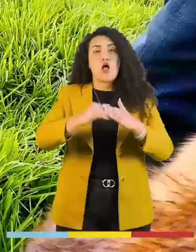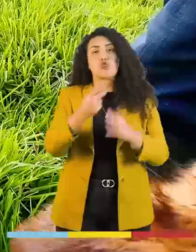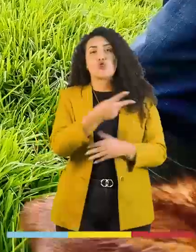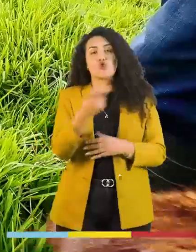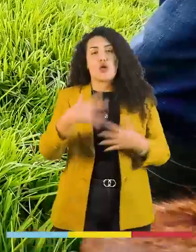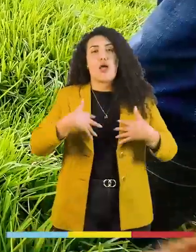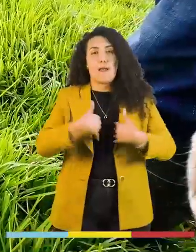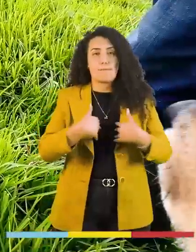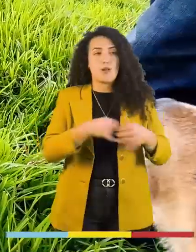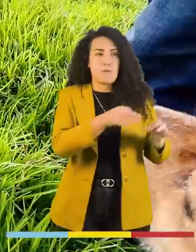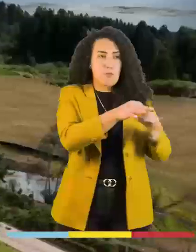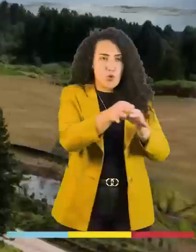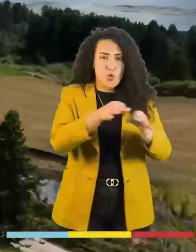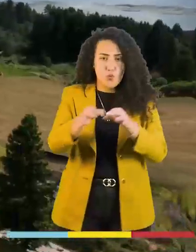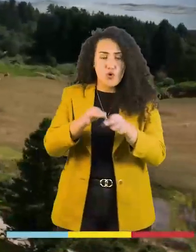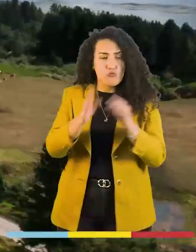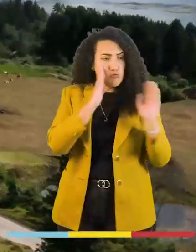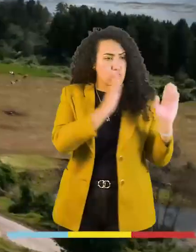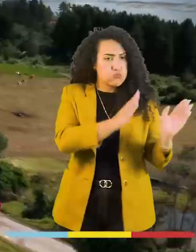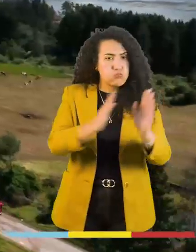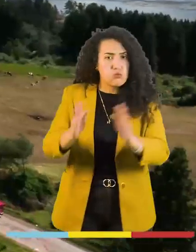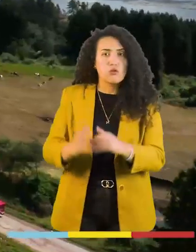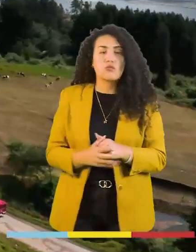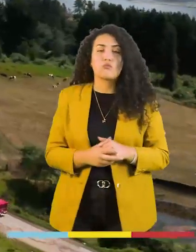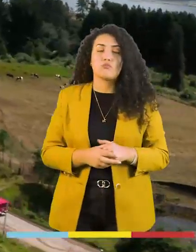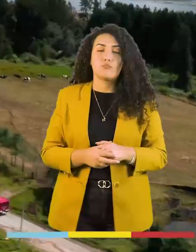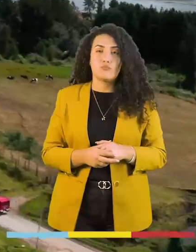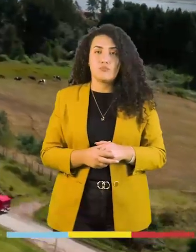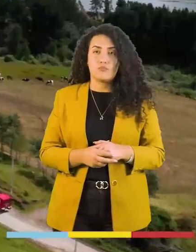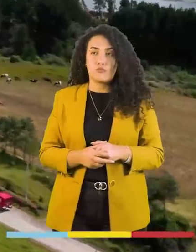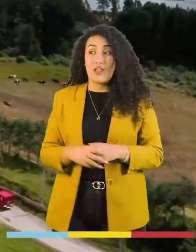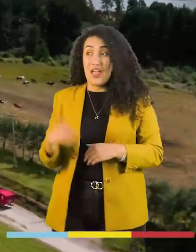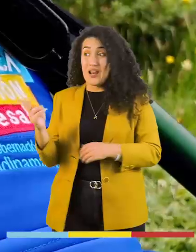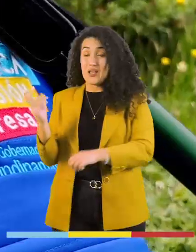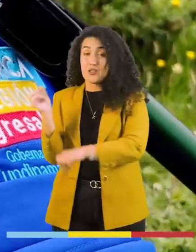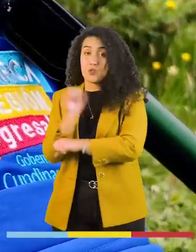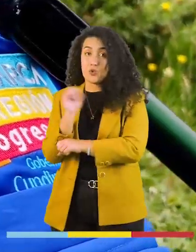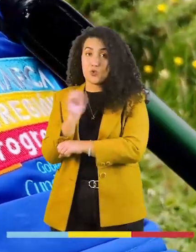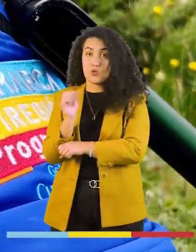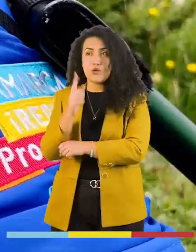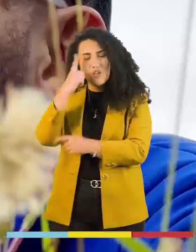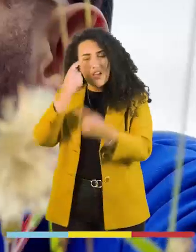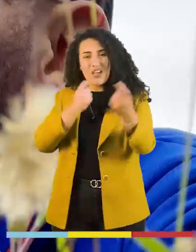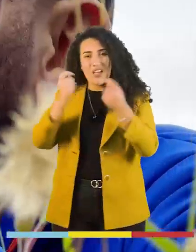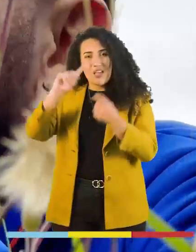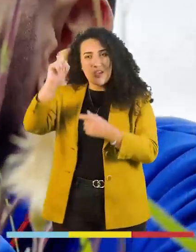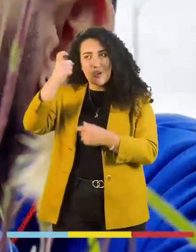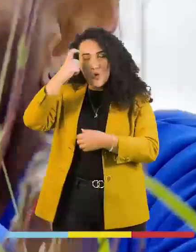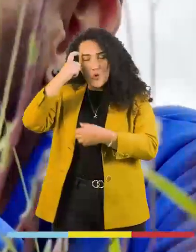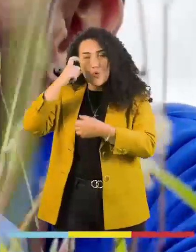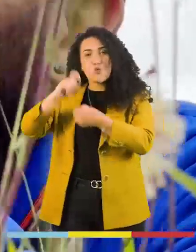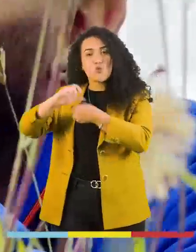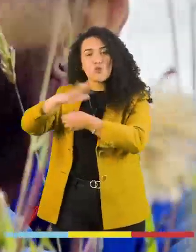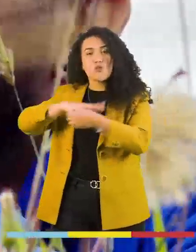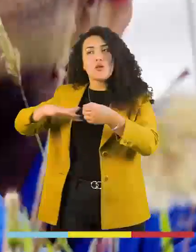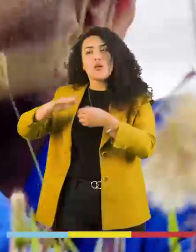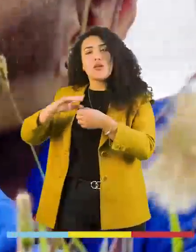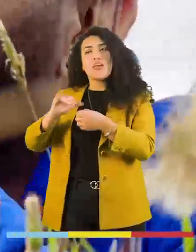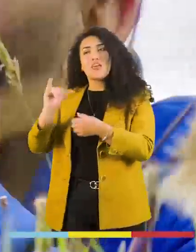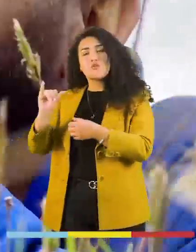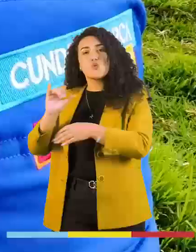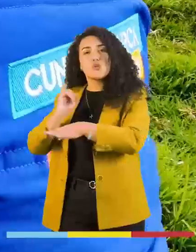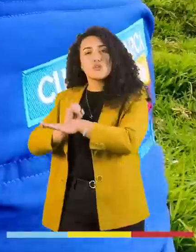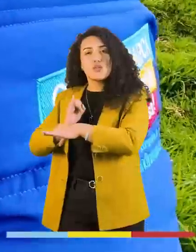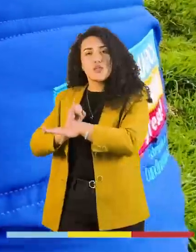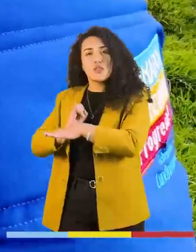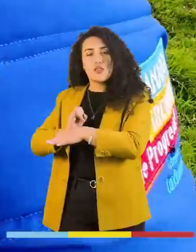municipio. La Garra y el Halcón hacen parte de las estrategias que la Gobernación de Cundinamarca, a través de los profesionales del IPIVAC,